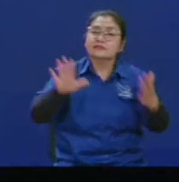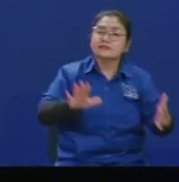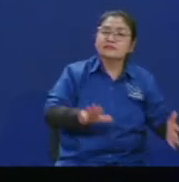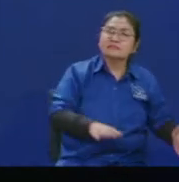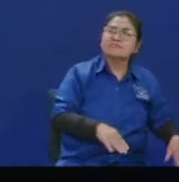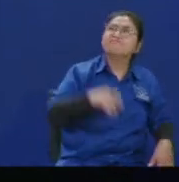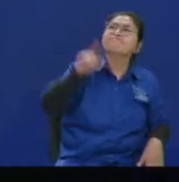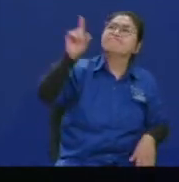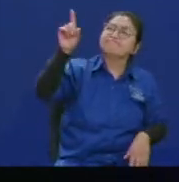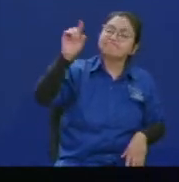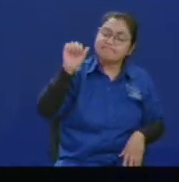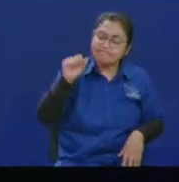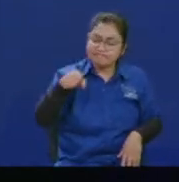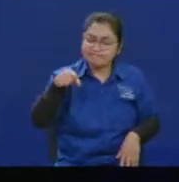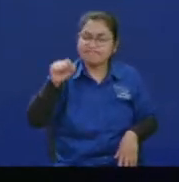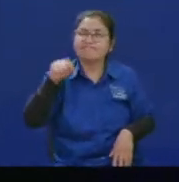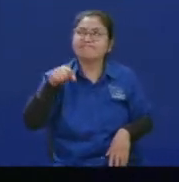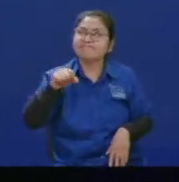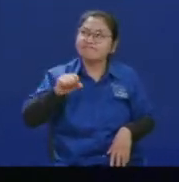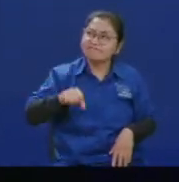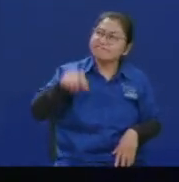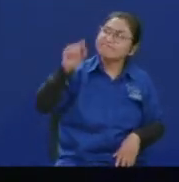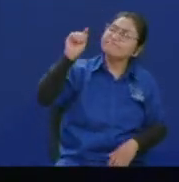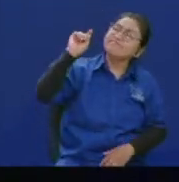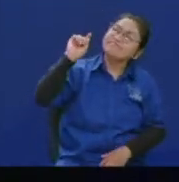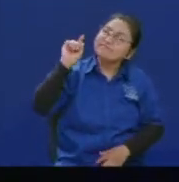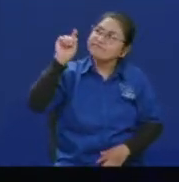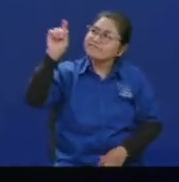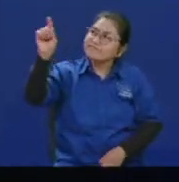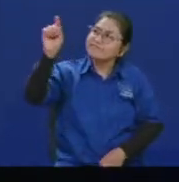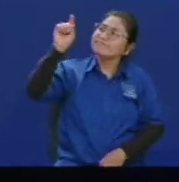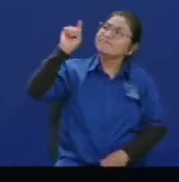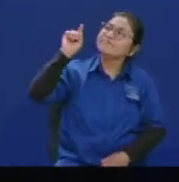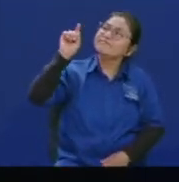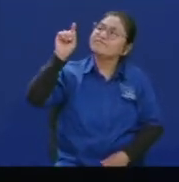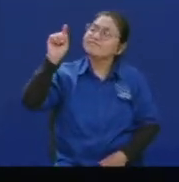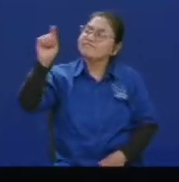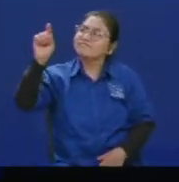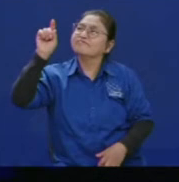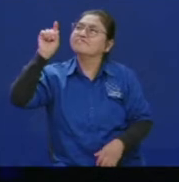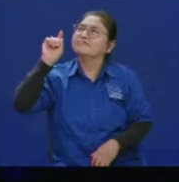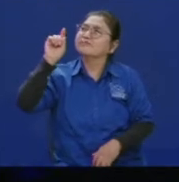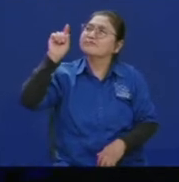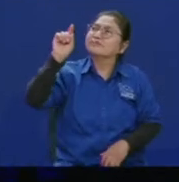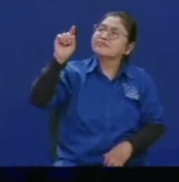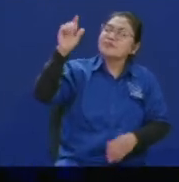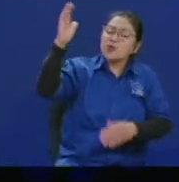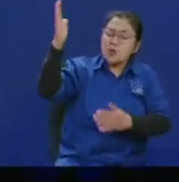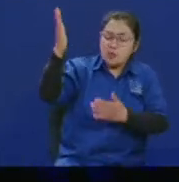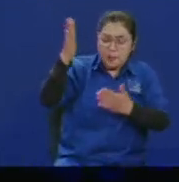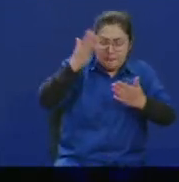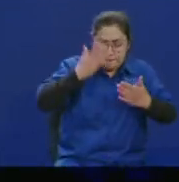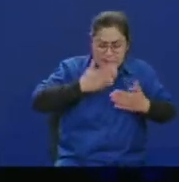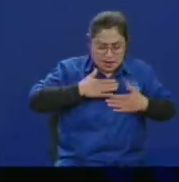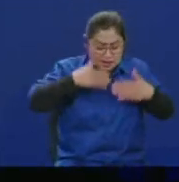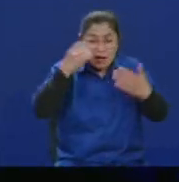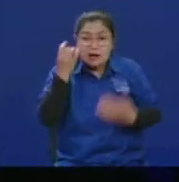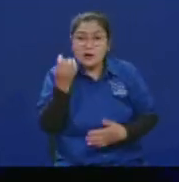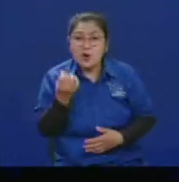Así eres tú, tú, tú. Pones lo que falta,